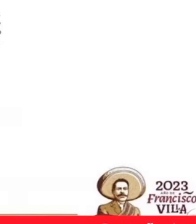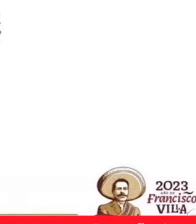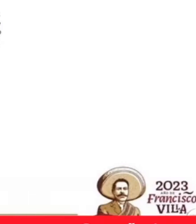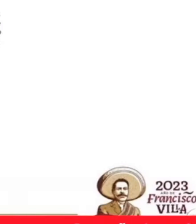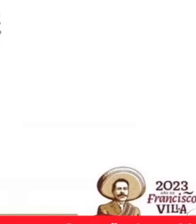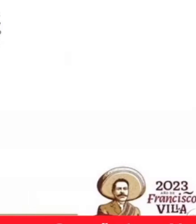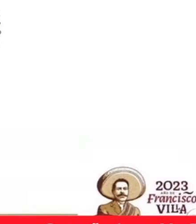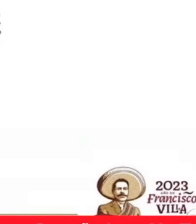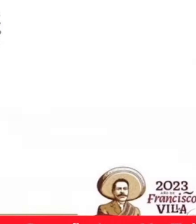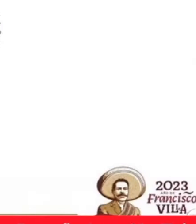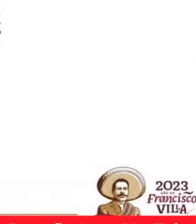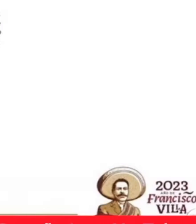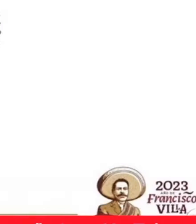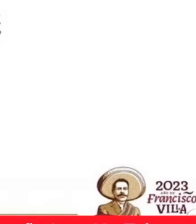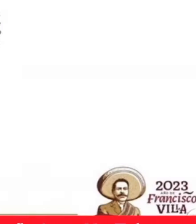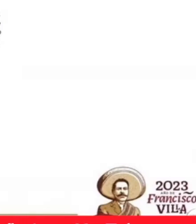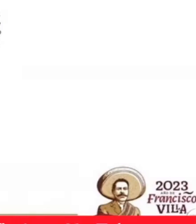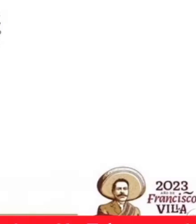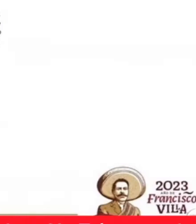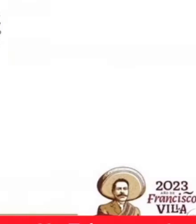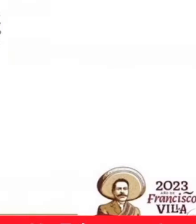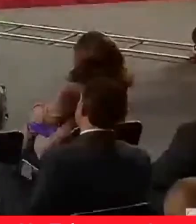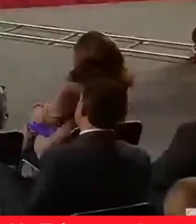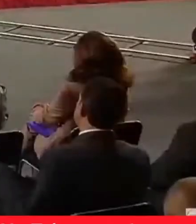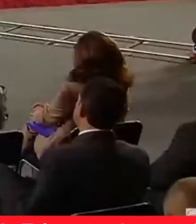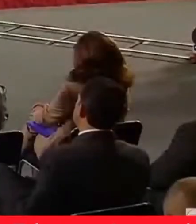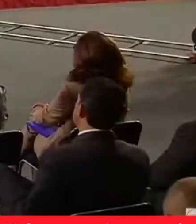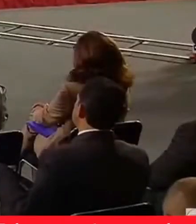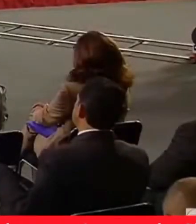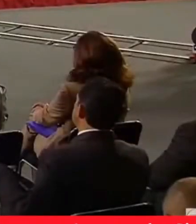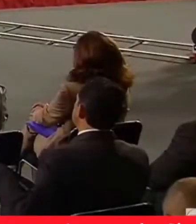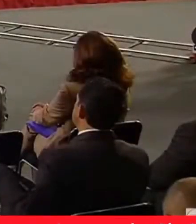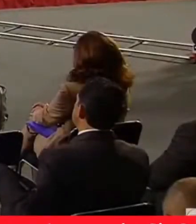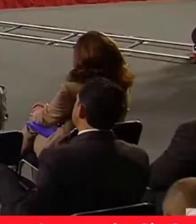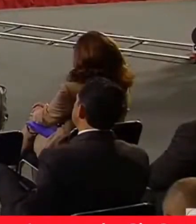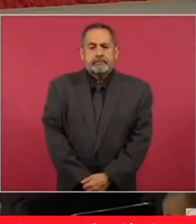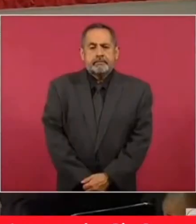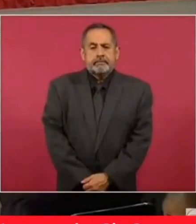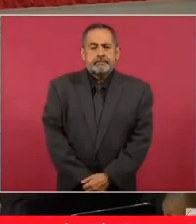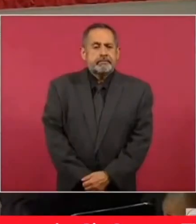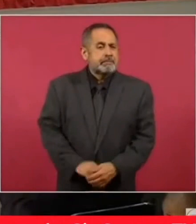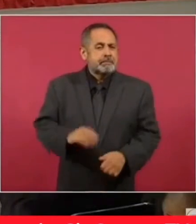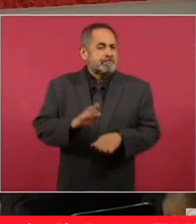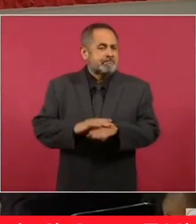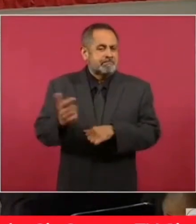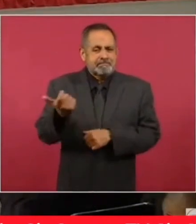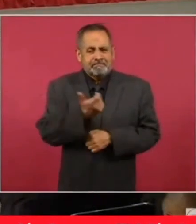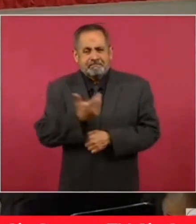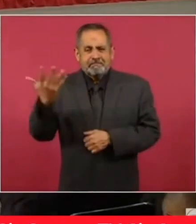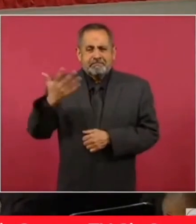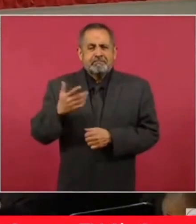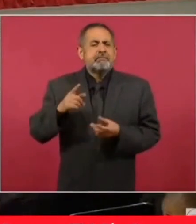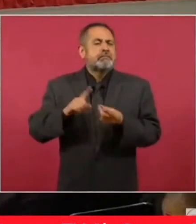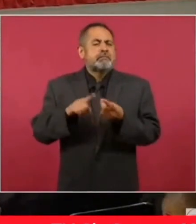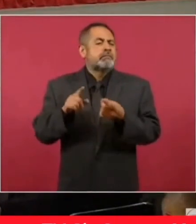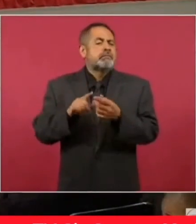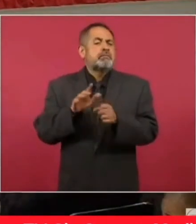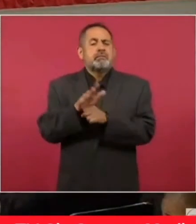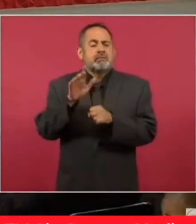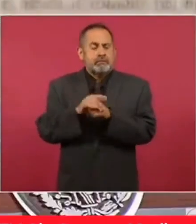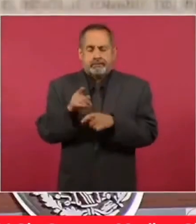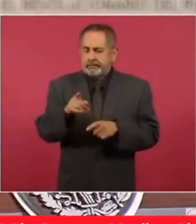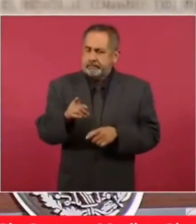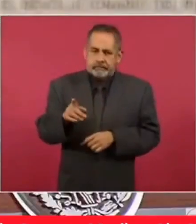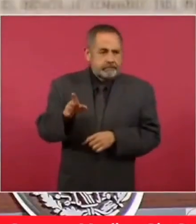el incentivo para el diésel. Las tres marcas que fueron más careras la semana pasada, la que se